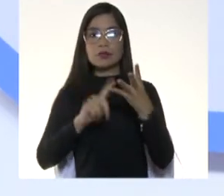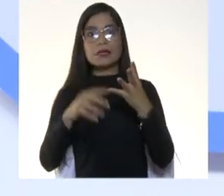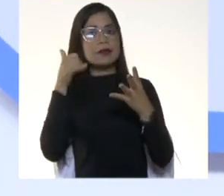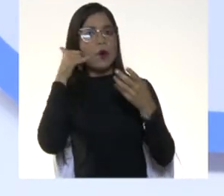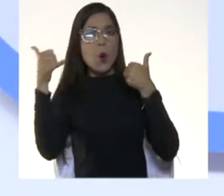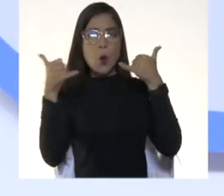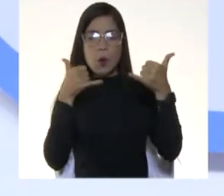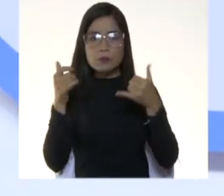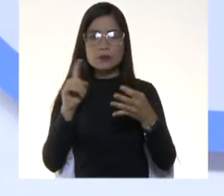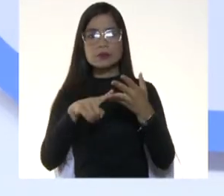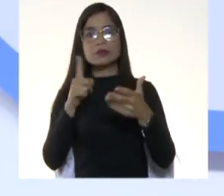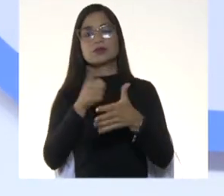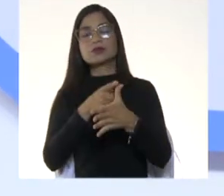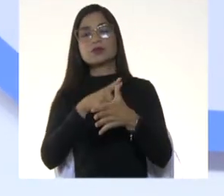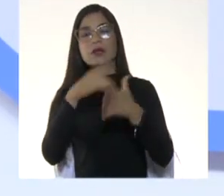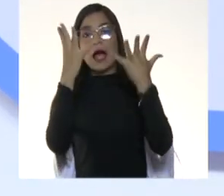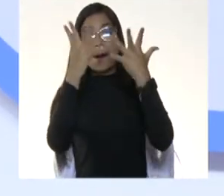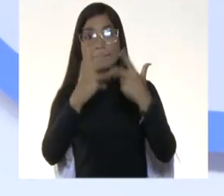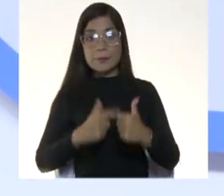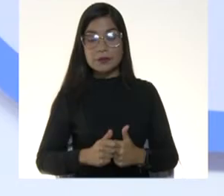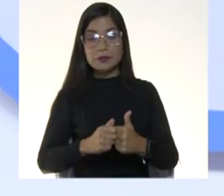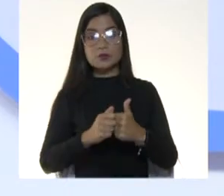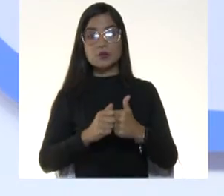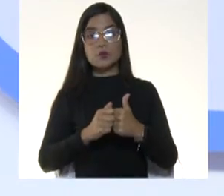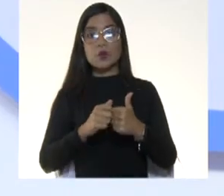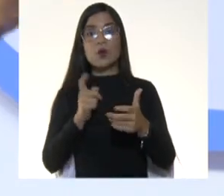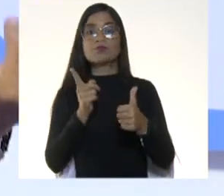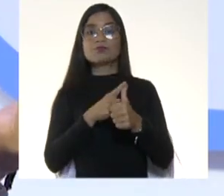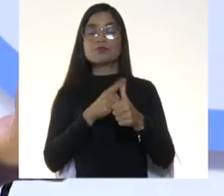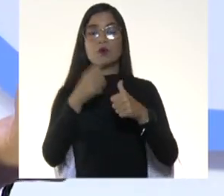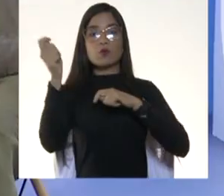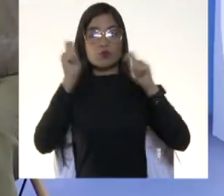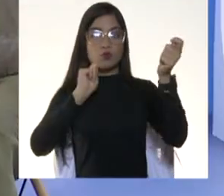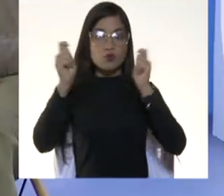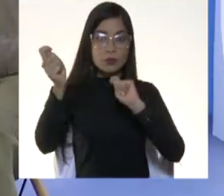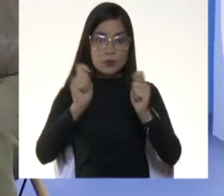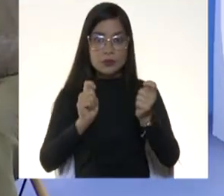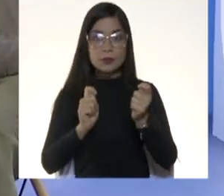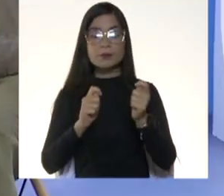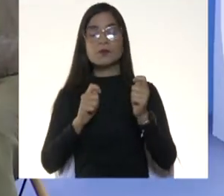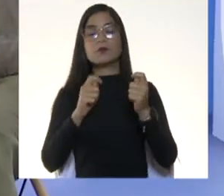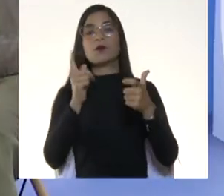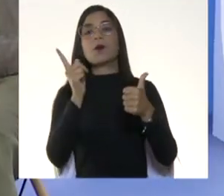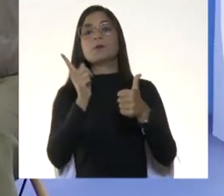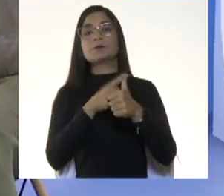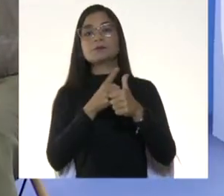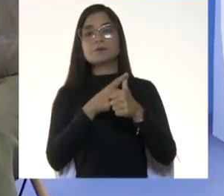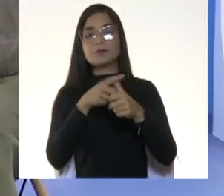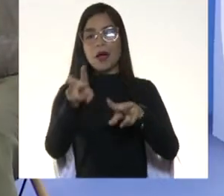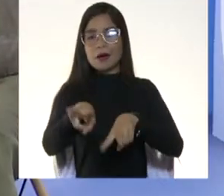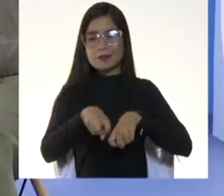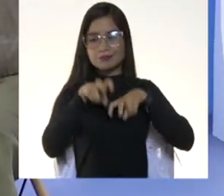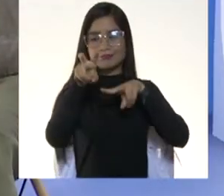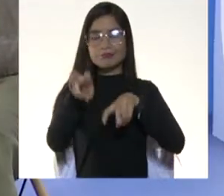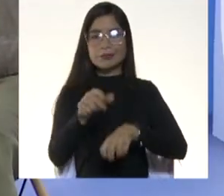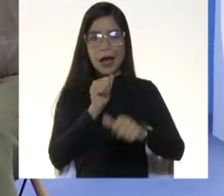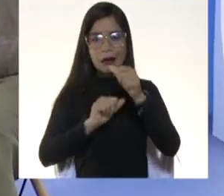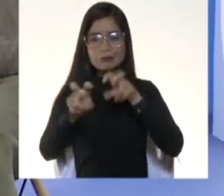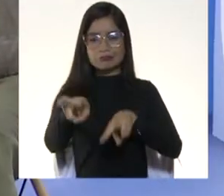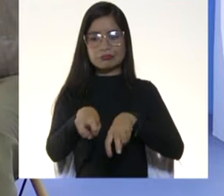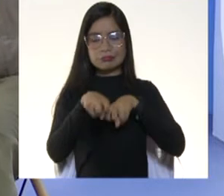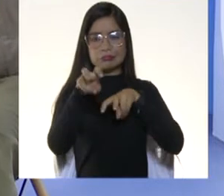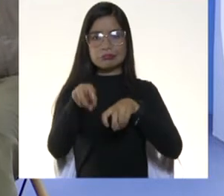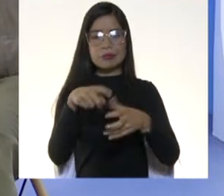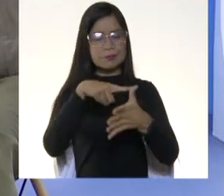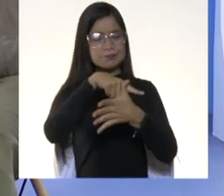telecomunicaciones, administrador financiero, tienes turismo, agropecuario, es decir, pasar por una gran rama de